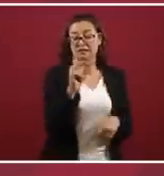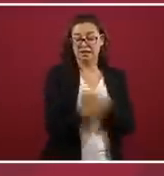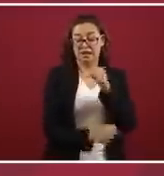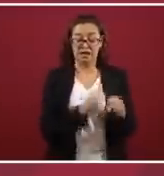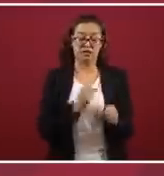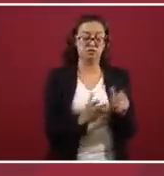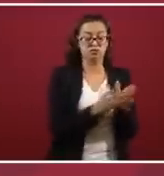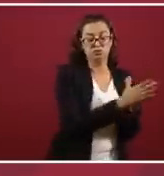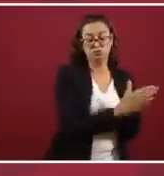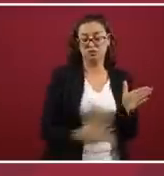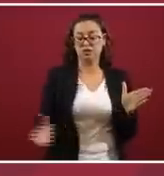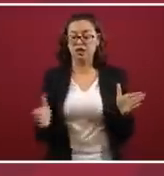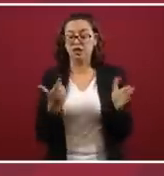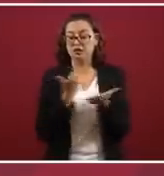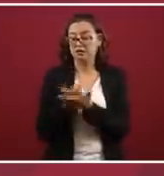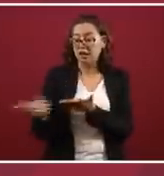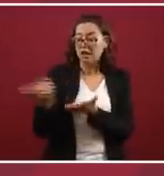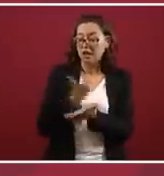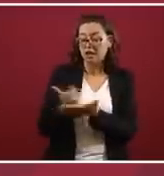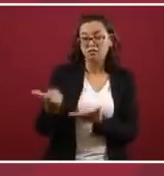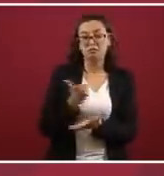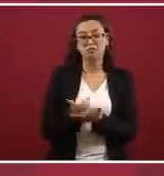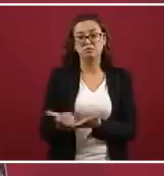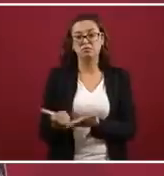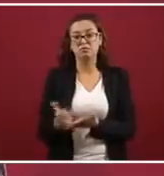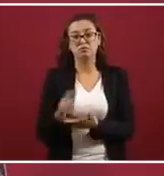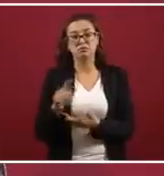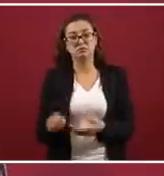75% de su poder adquisitivo.